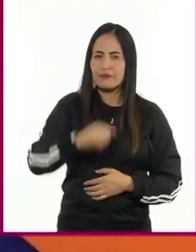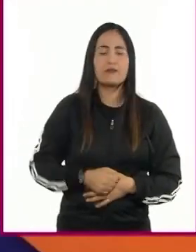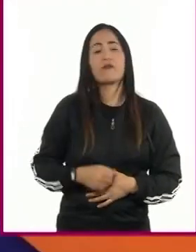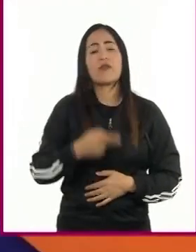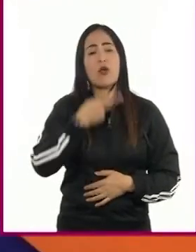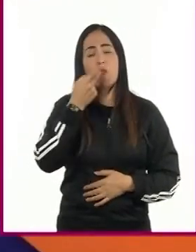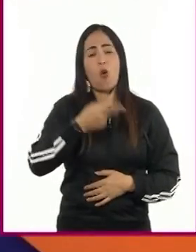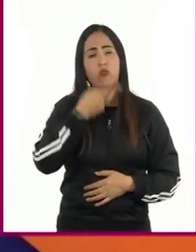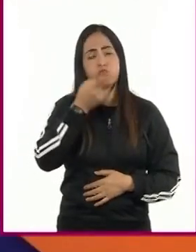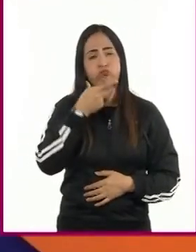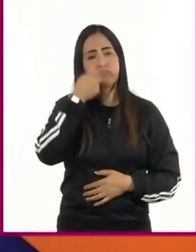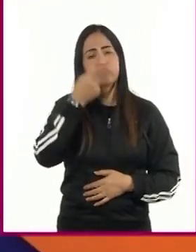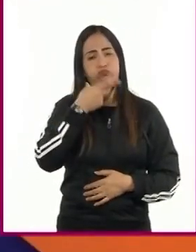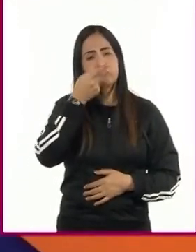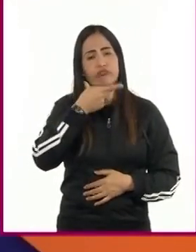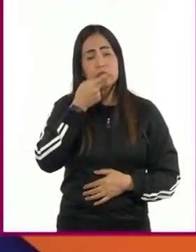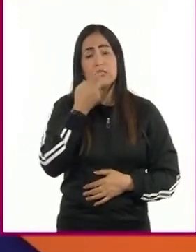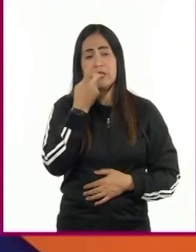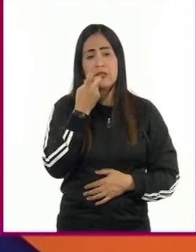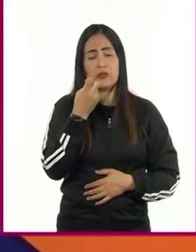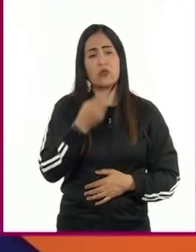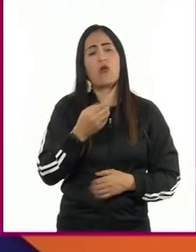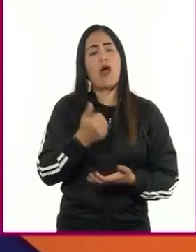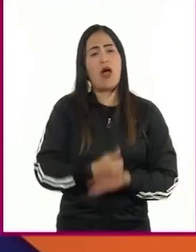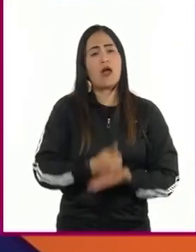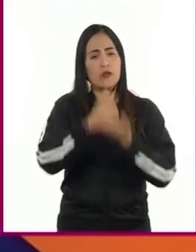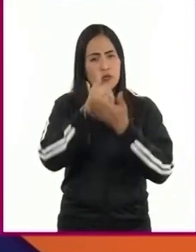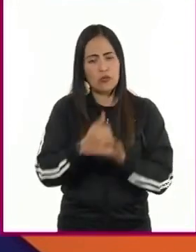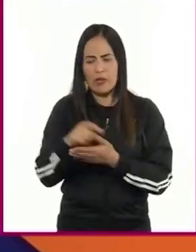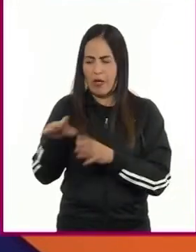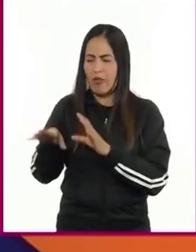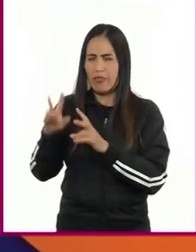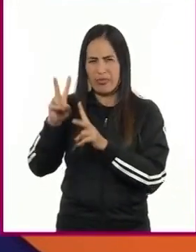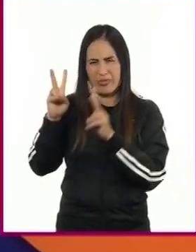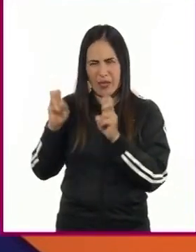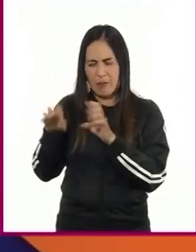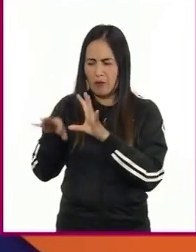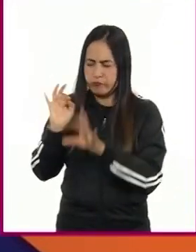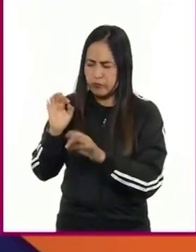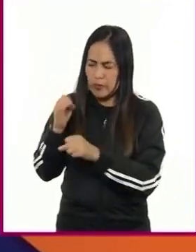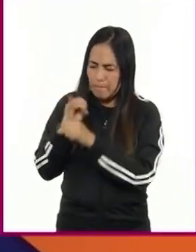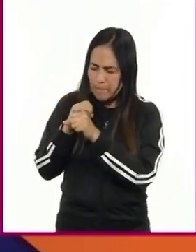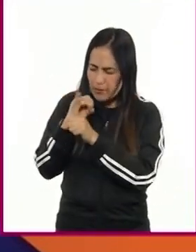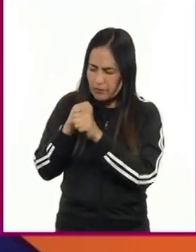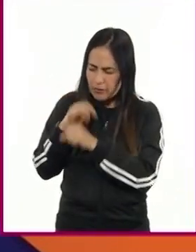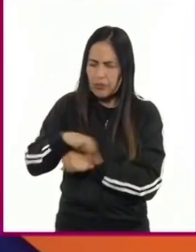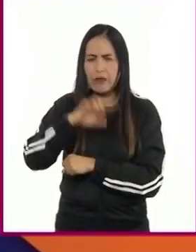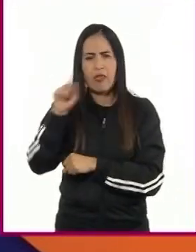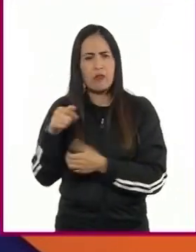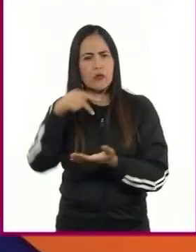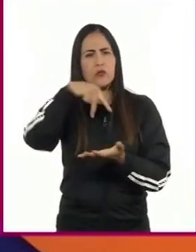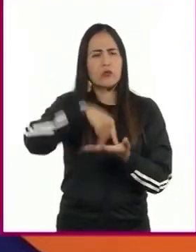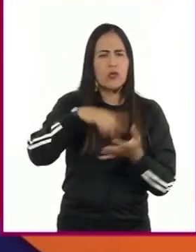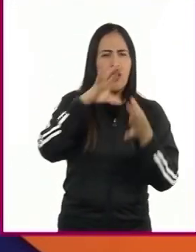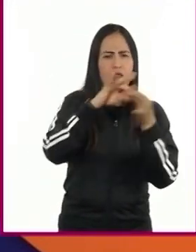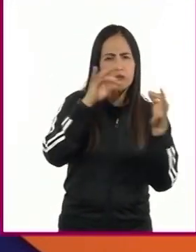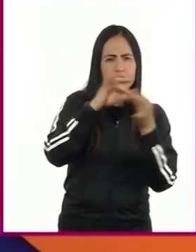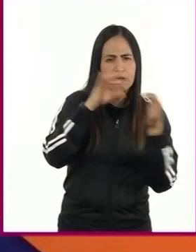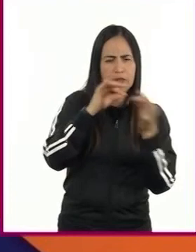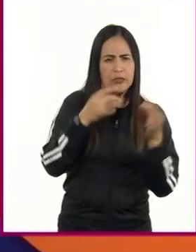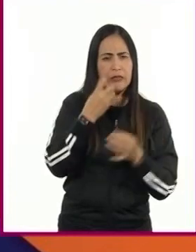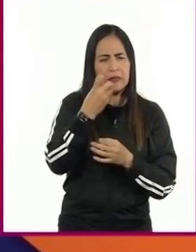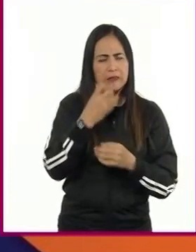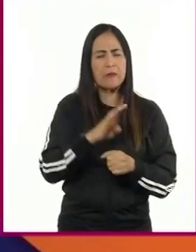práctica útil para presentar información producto del estudio de un tema. Es importante que consideren que al momento de elegir